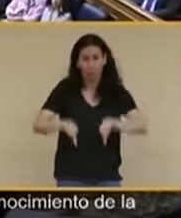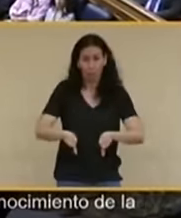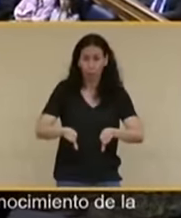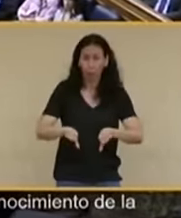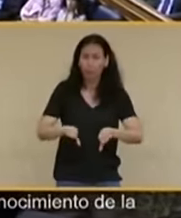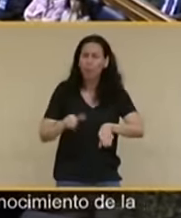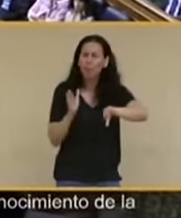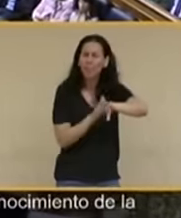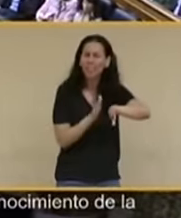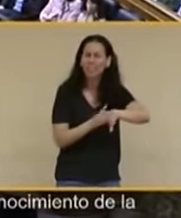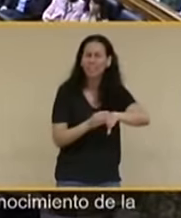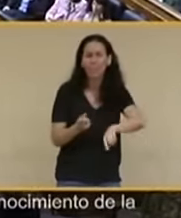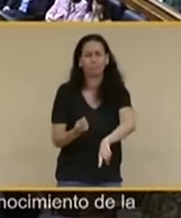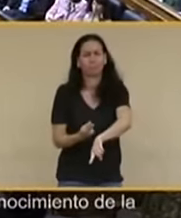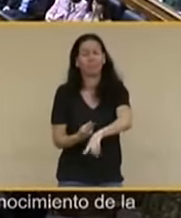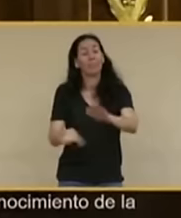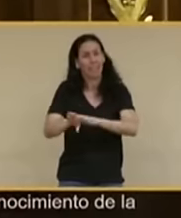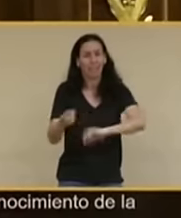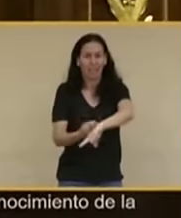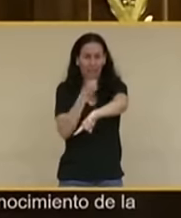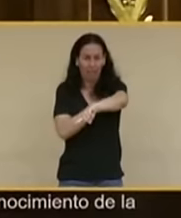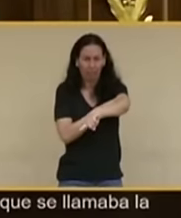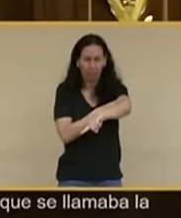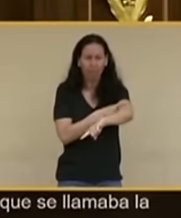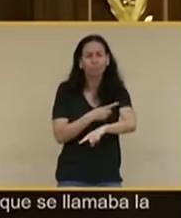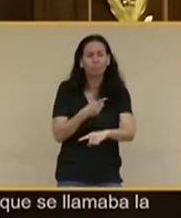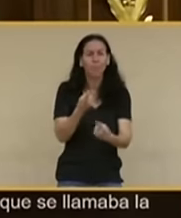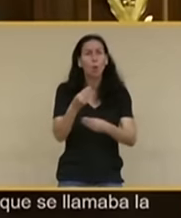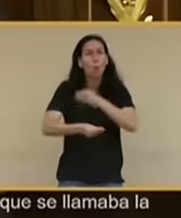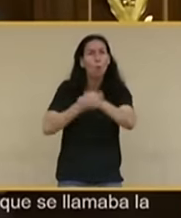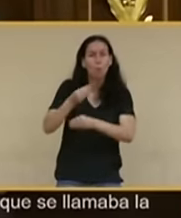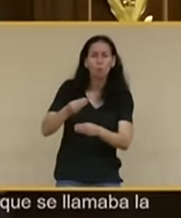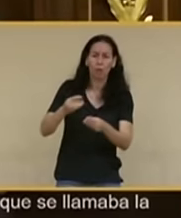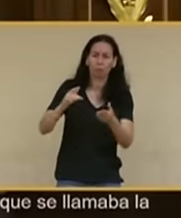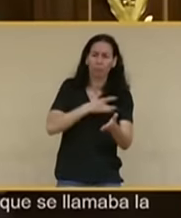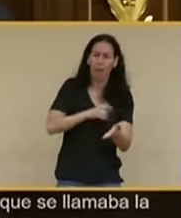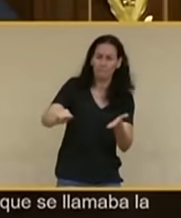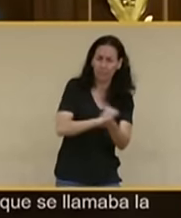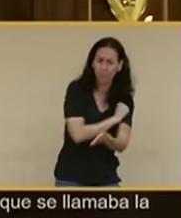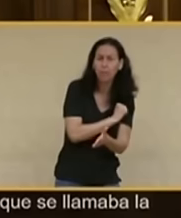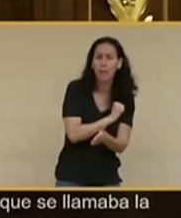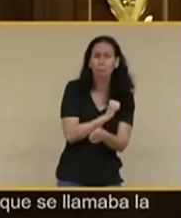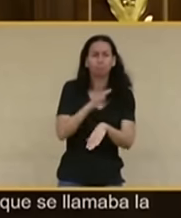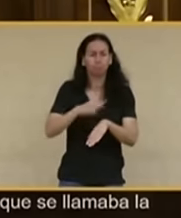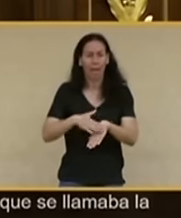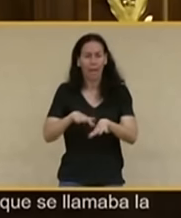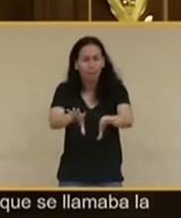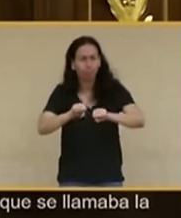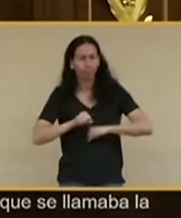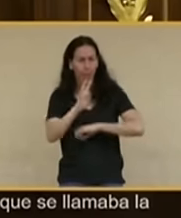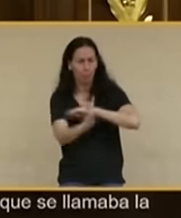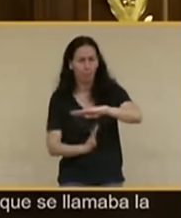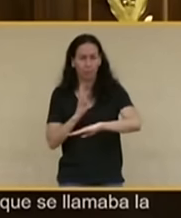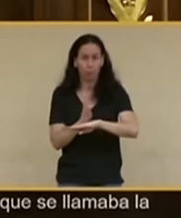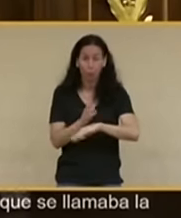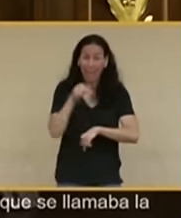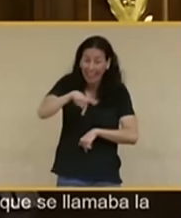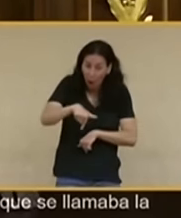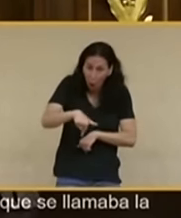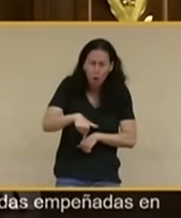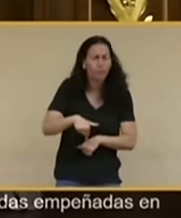derechas radicalizadas, empeñadas en utilizar la amnistía para derrocar al gobierno y a la mayoría de investidura, que hoy, de este hemiciclo, saldrán